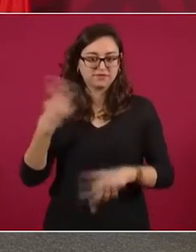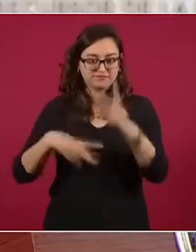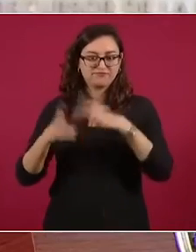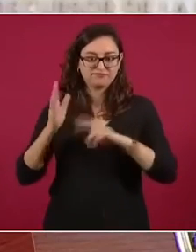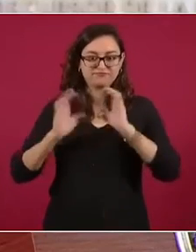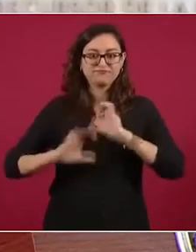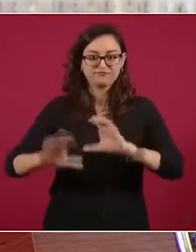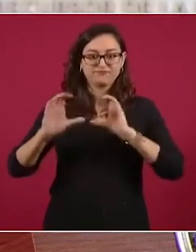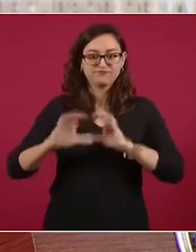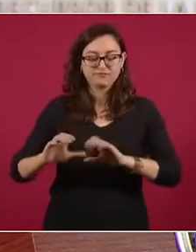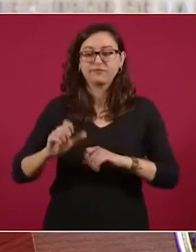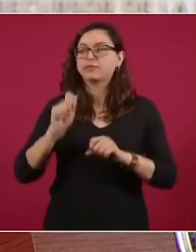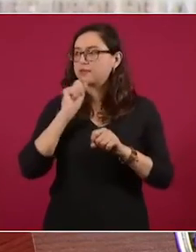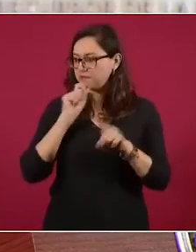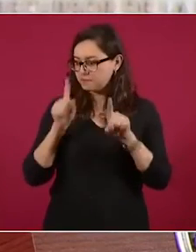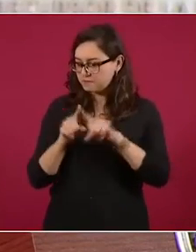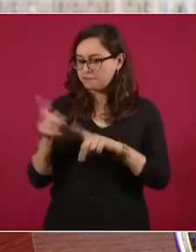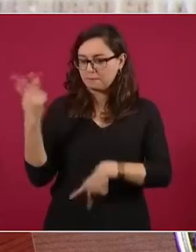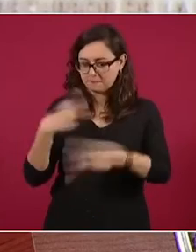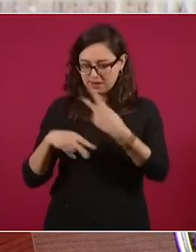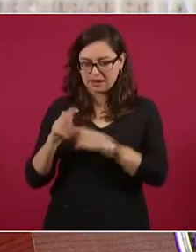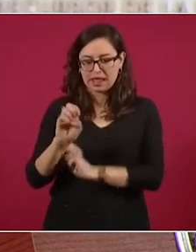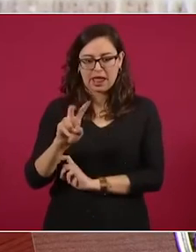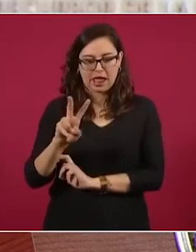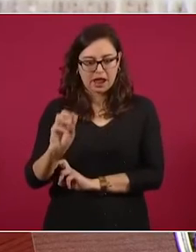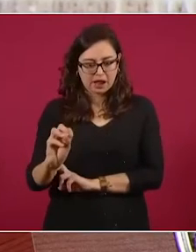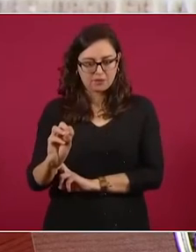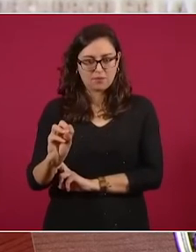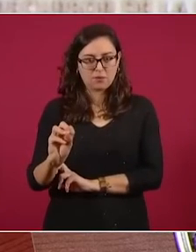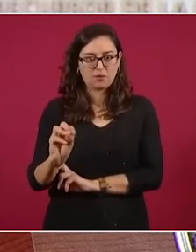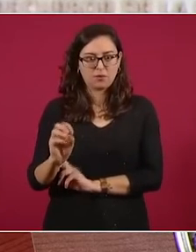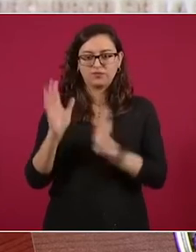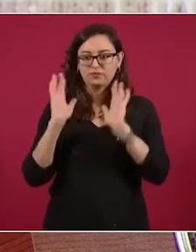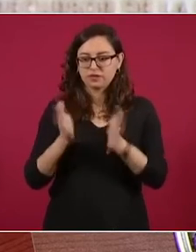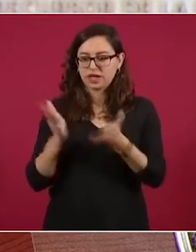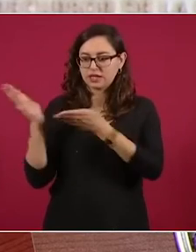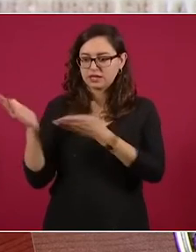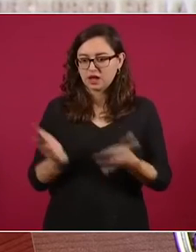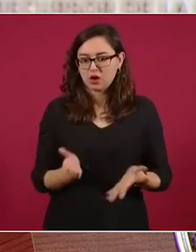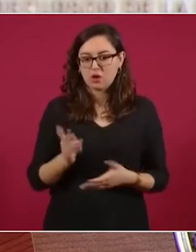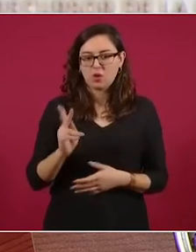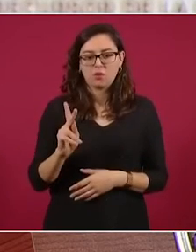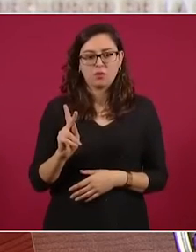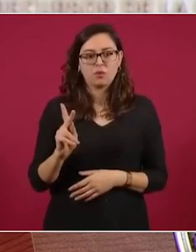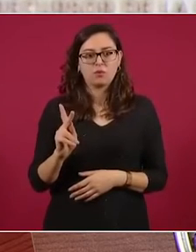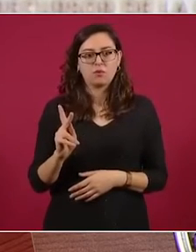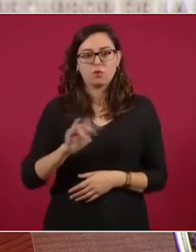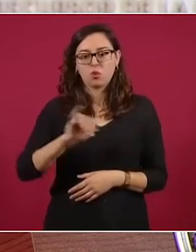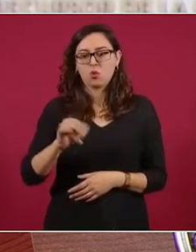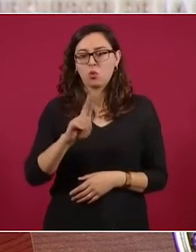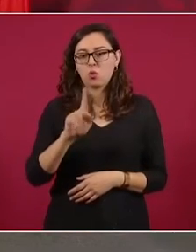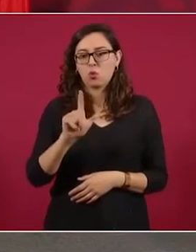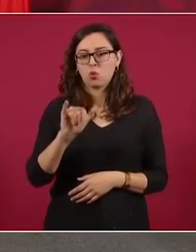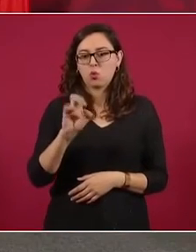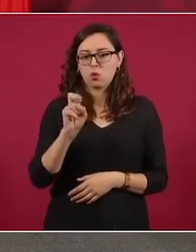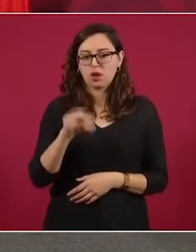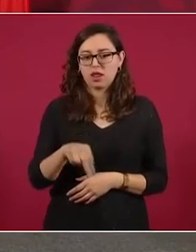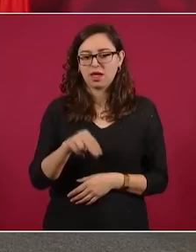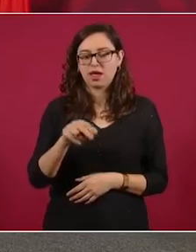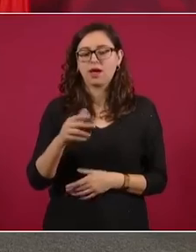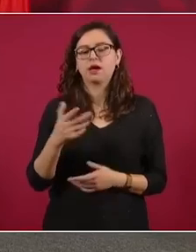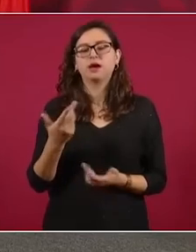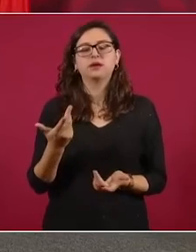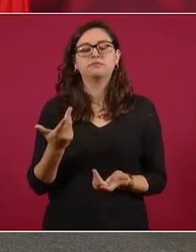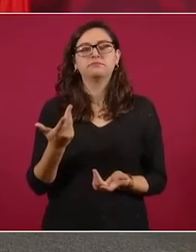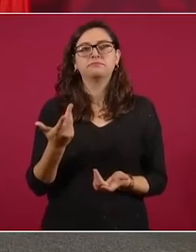Sí, viene Evo. Ya están aquí el papá, el hermano de Julian Assange.